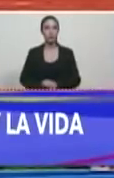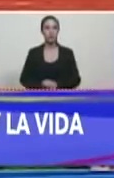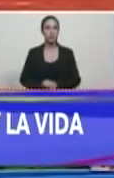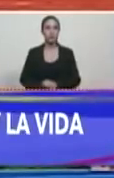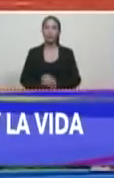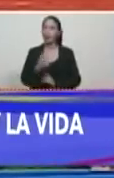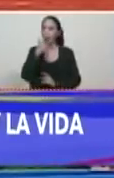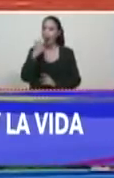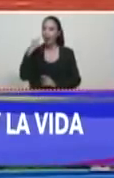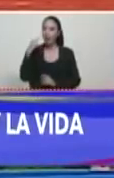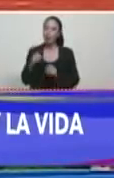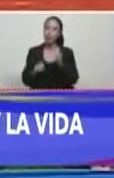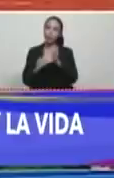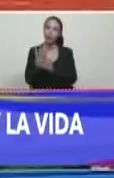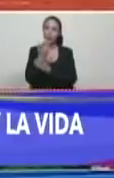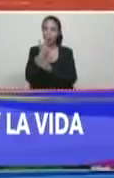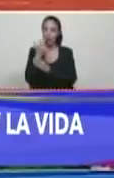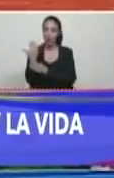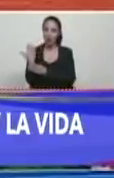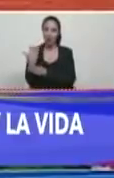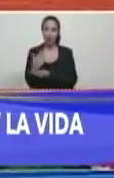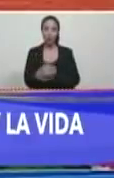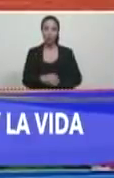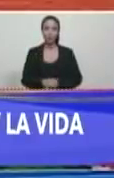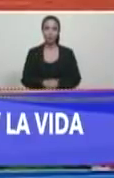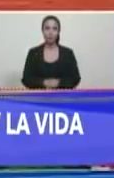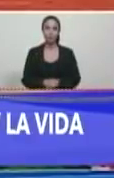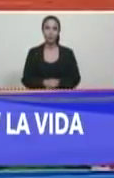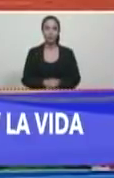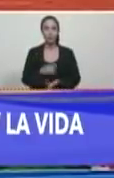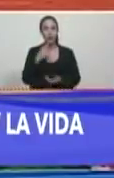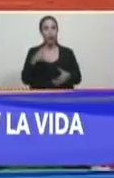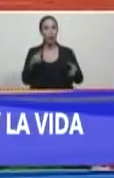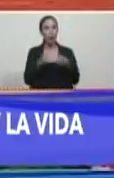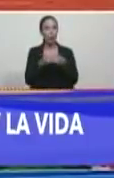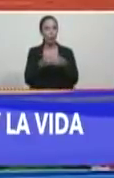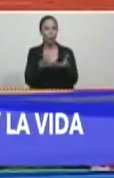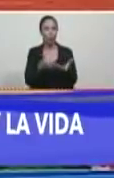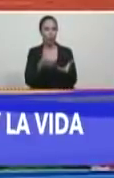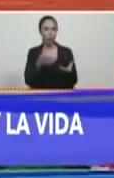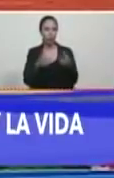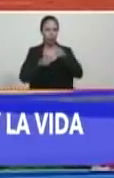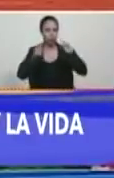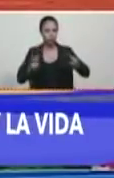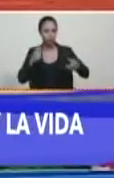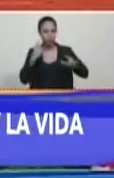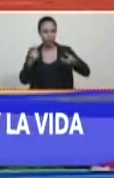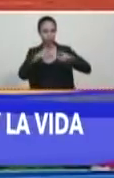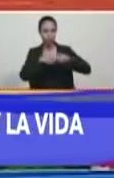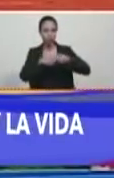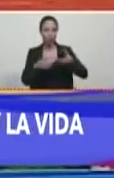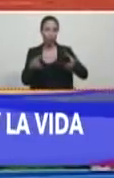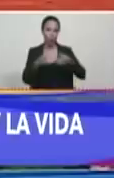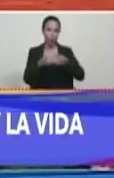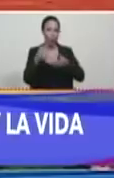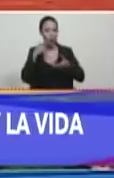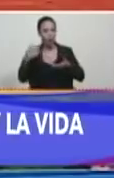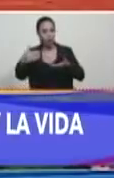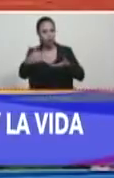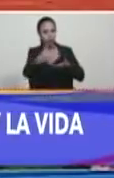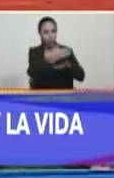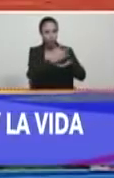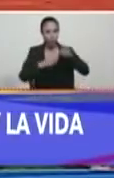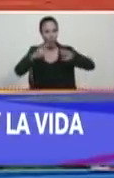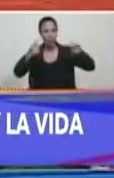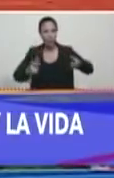lancé la idea de un poderoso movimiento social que recogiera toda la diversidad de la lucha,